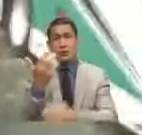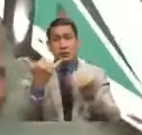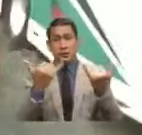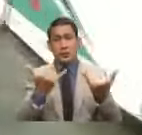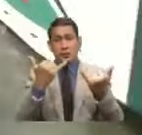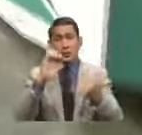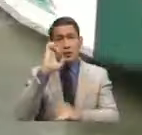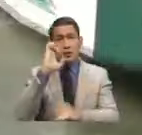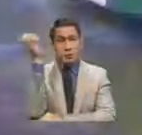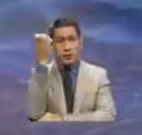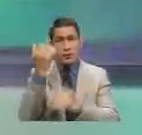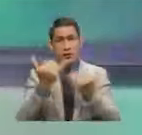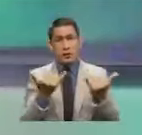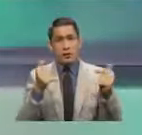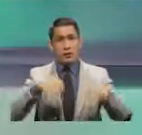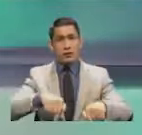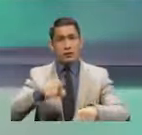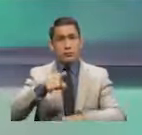esto.